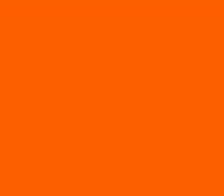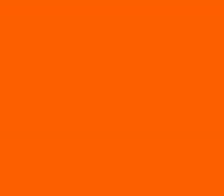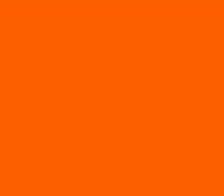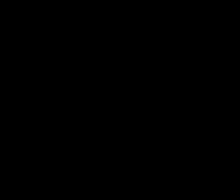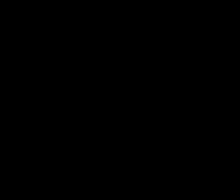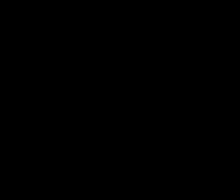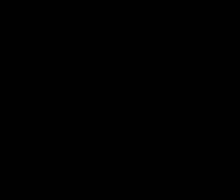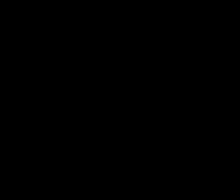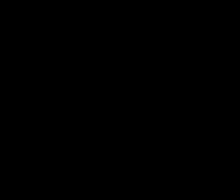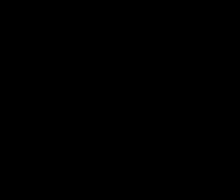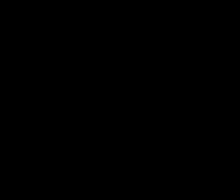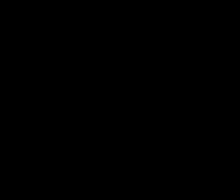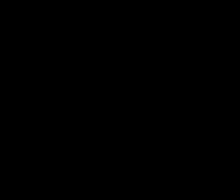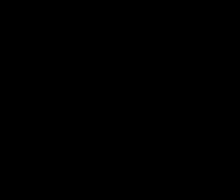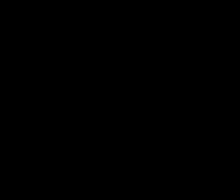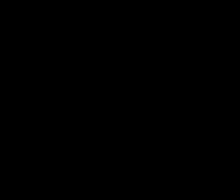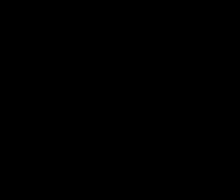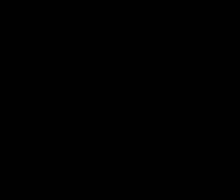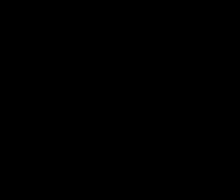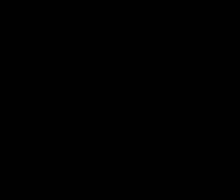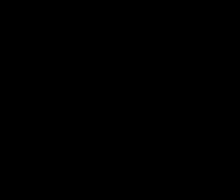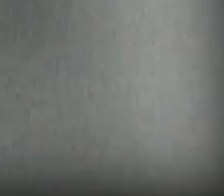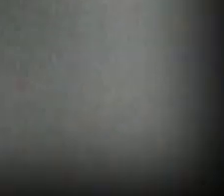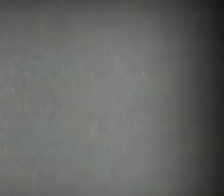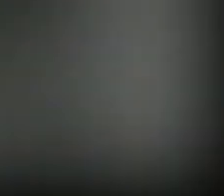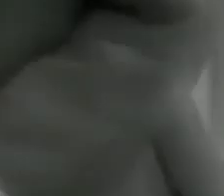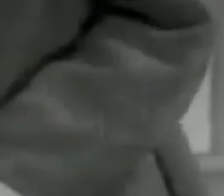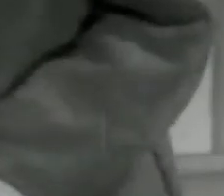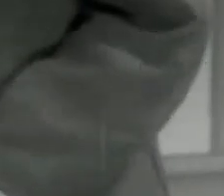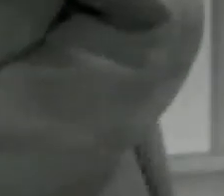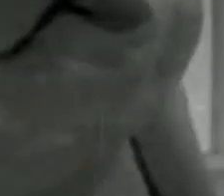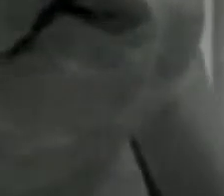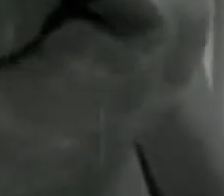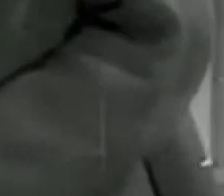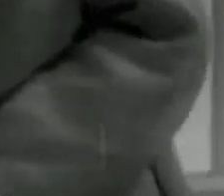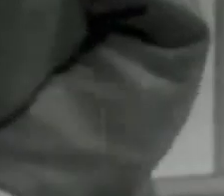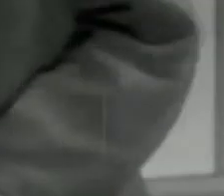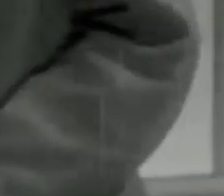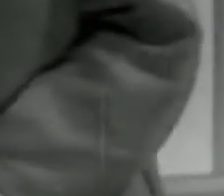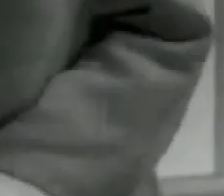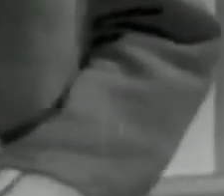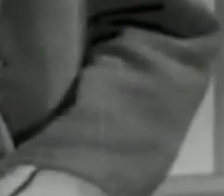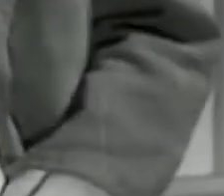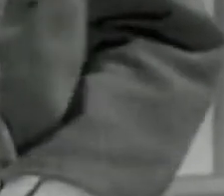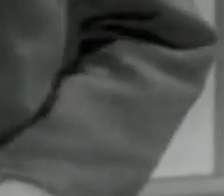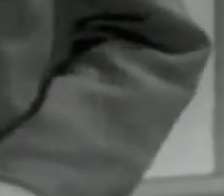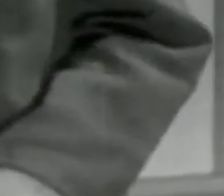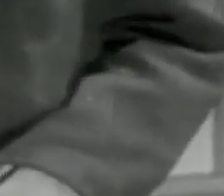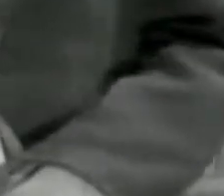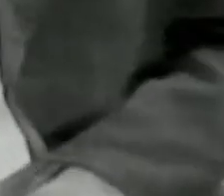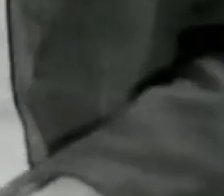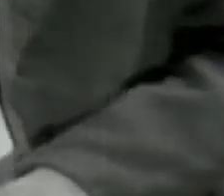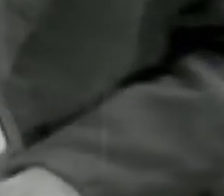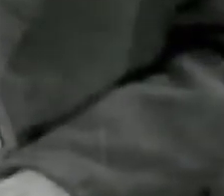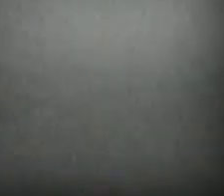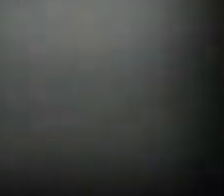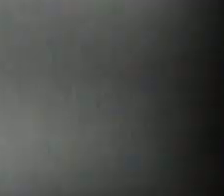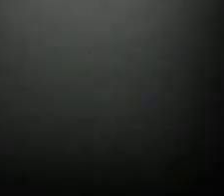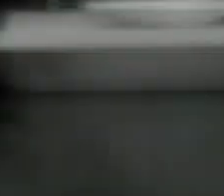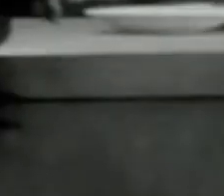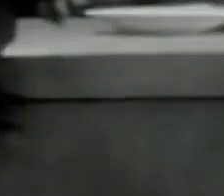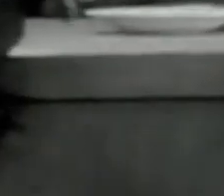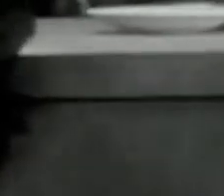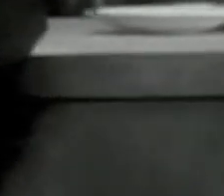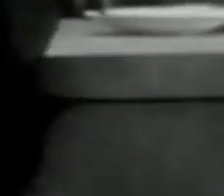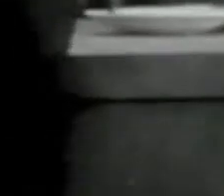días por 13 Costa Rica Televisión. Por esa forma de hablar de usted tan atravesada, hemos de ir siempre a la cárcel. ¿Cuál forma, señor?